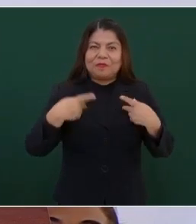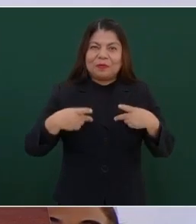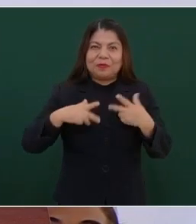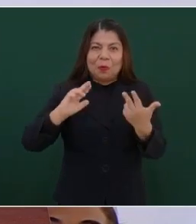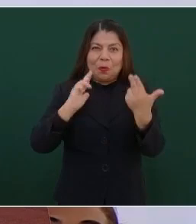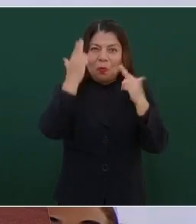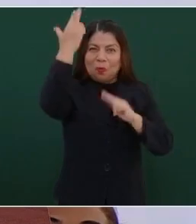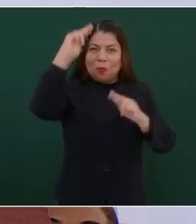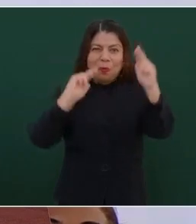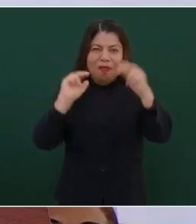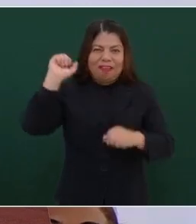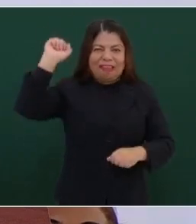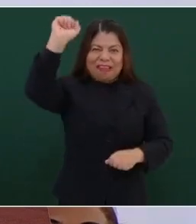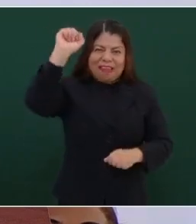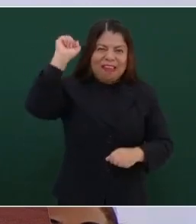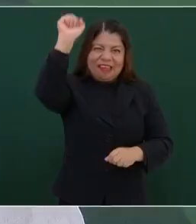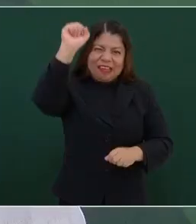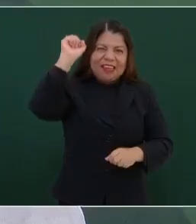Aquí